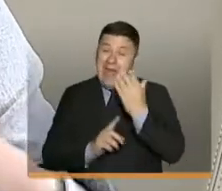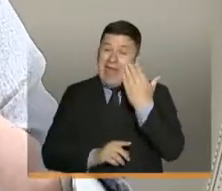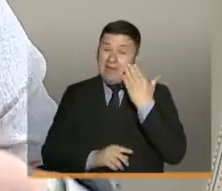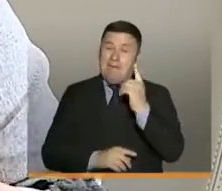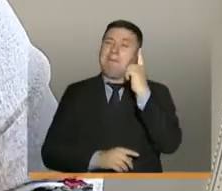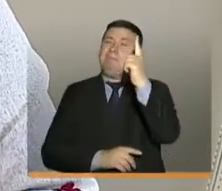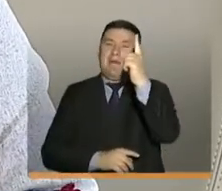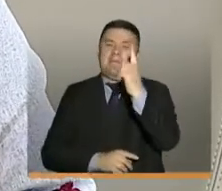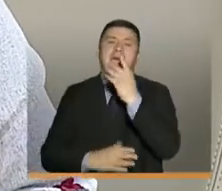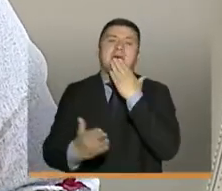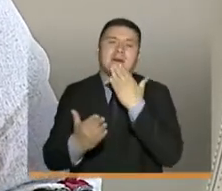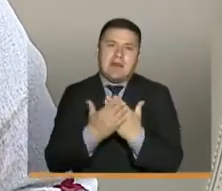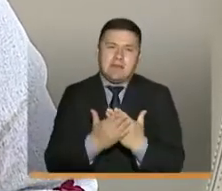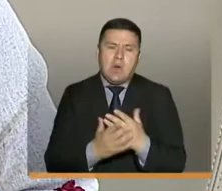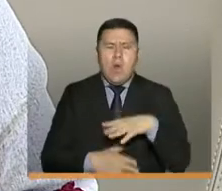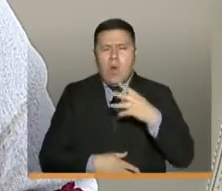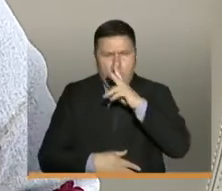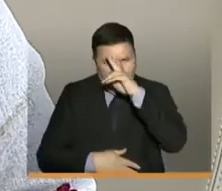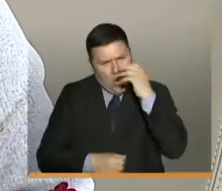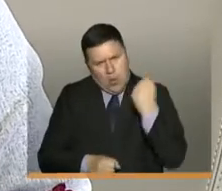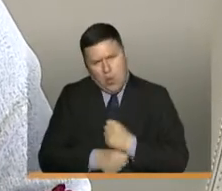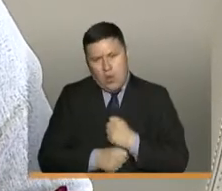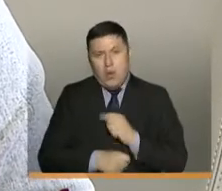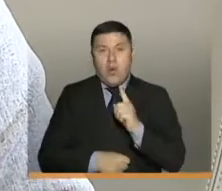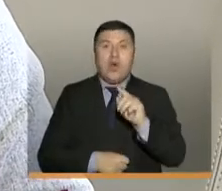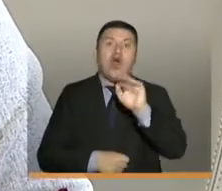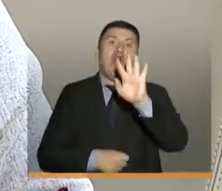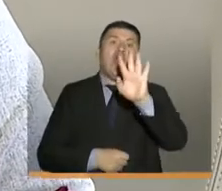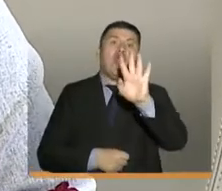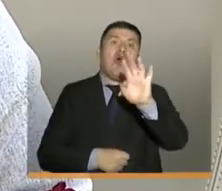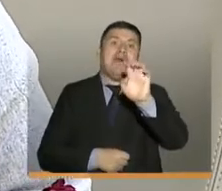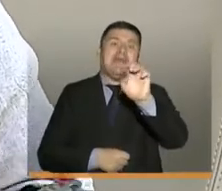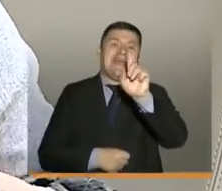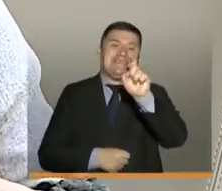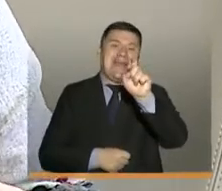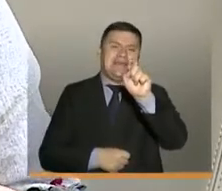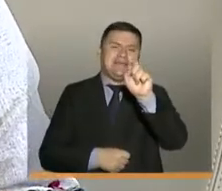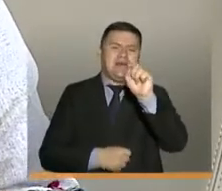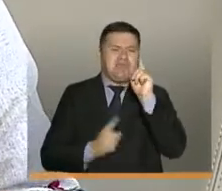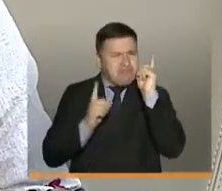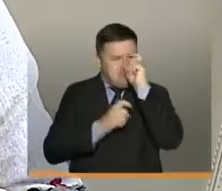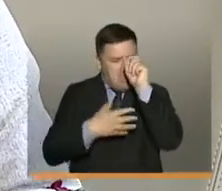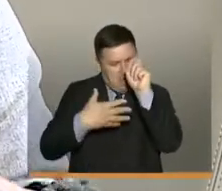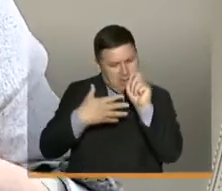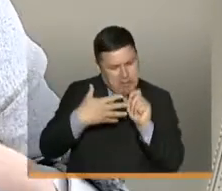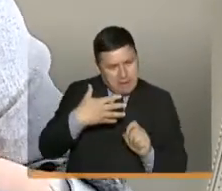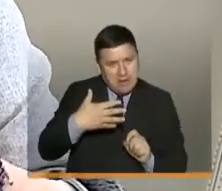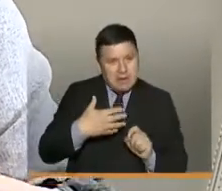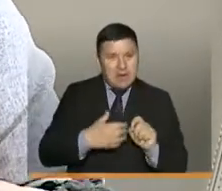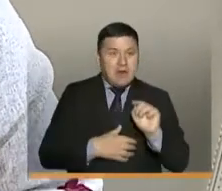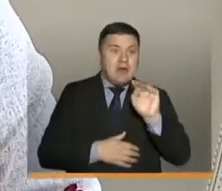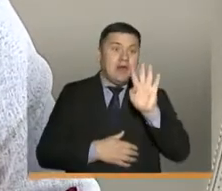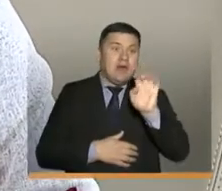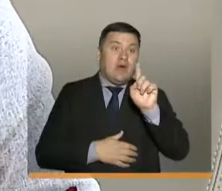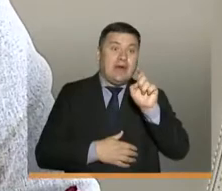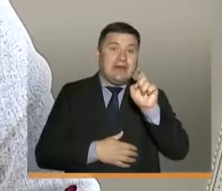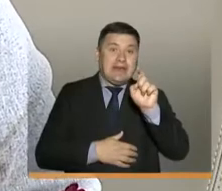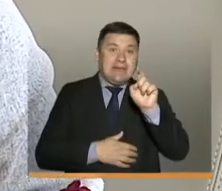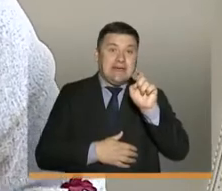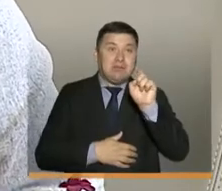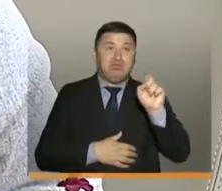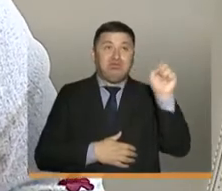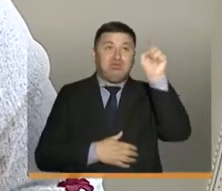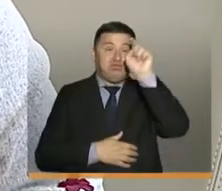habido un trabajo muy riguroso. Ya tenemos los 96 diagnósticos, para compartirles a ustedes, son en el país 96 secretarías